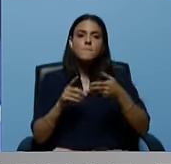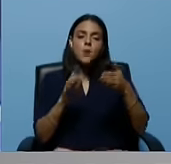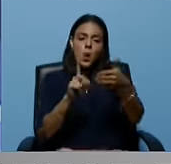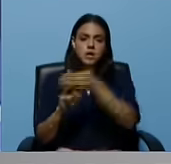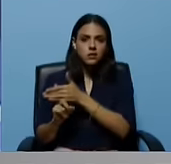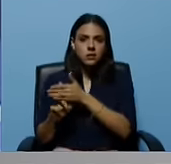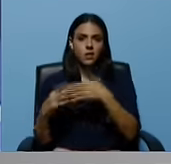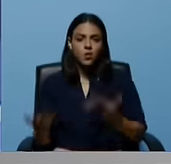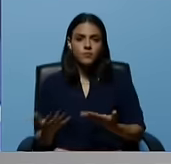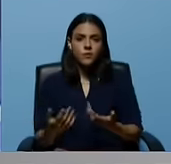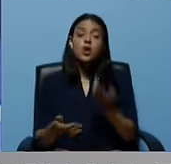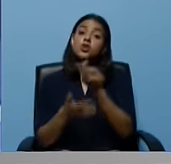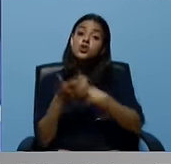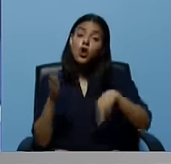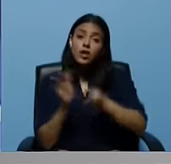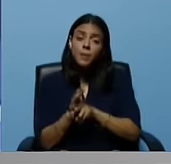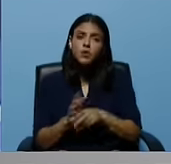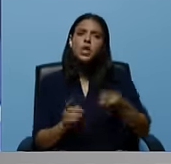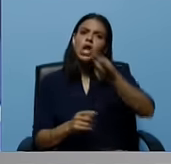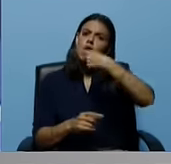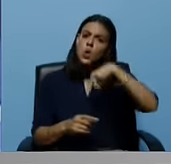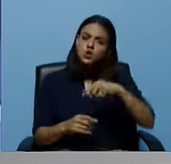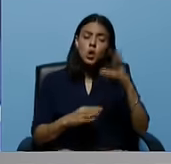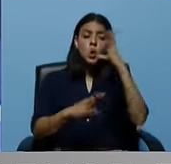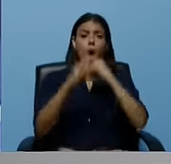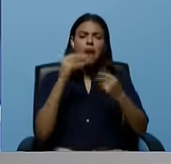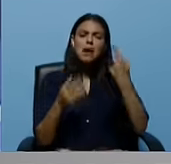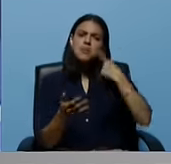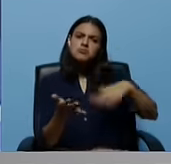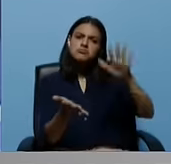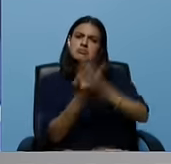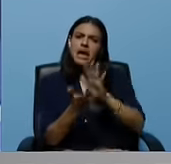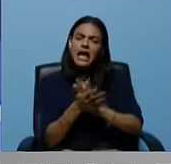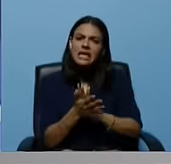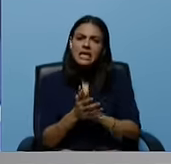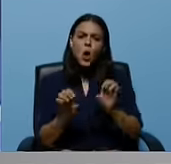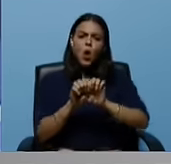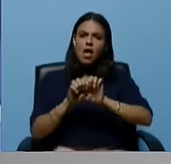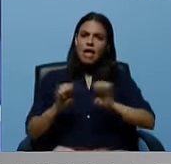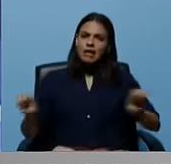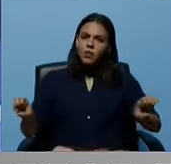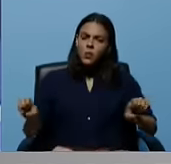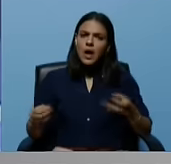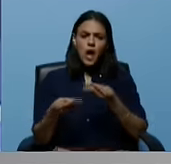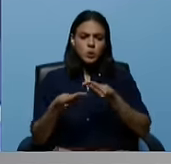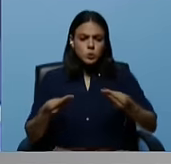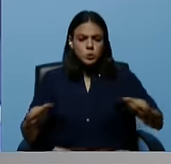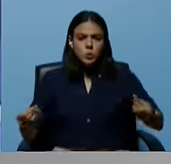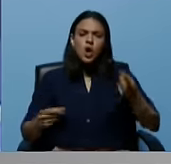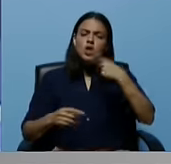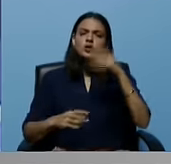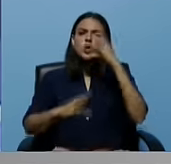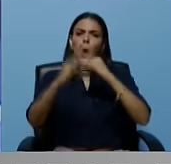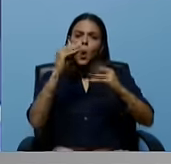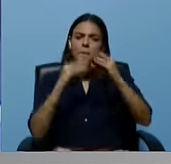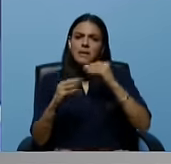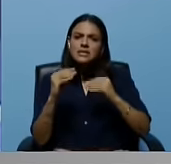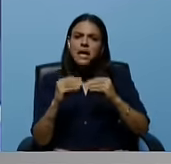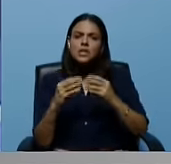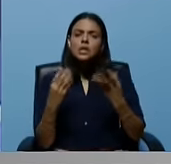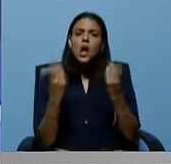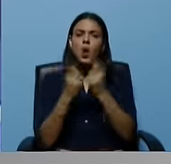repito, el escenario fue cordial, cortés. En las conversaciones